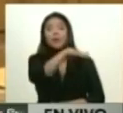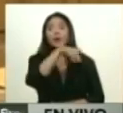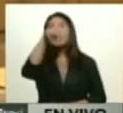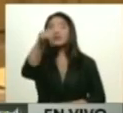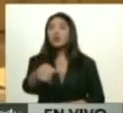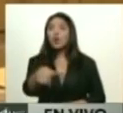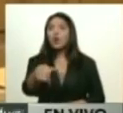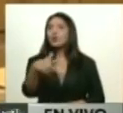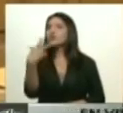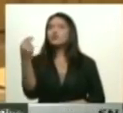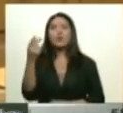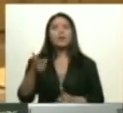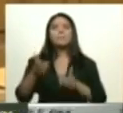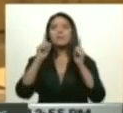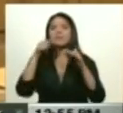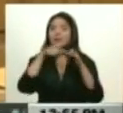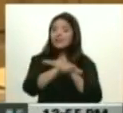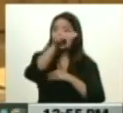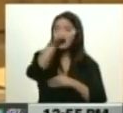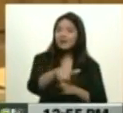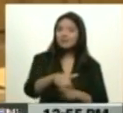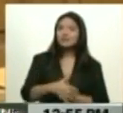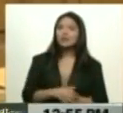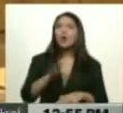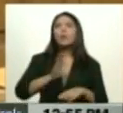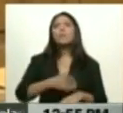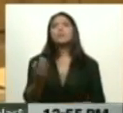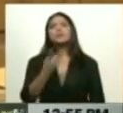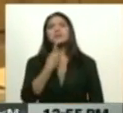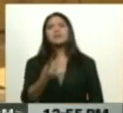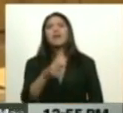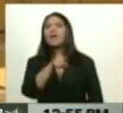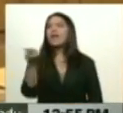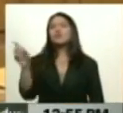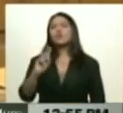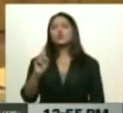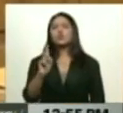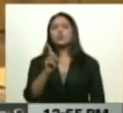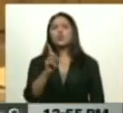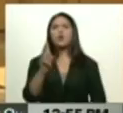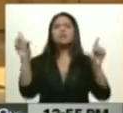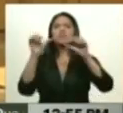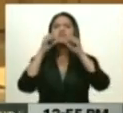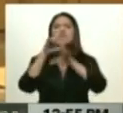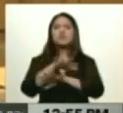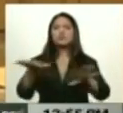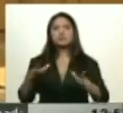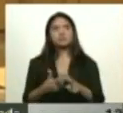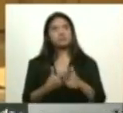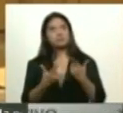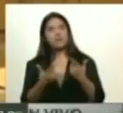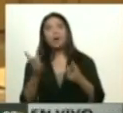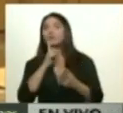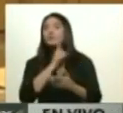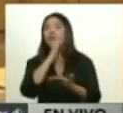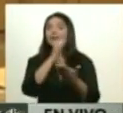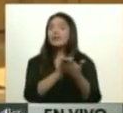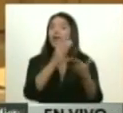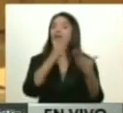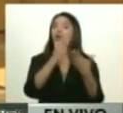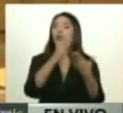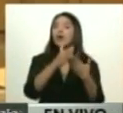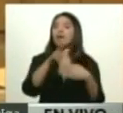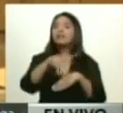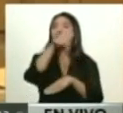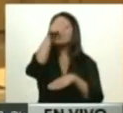les niega la oportunidad de entrar aquí porque dicen que ellos no son medios de difusión. Y como no están inscritos en el Colegio Nacional